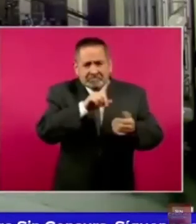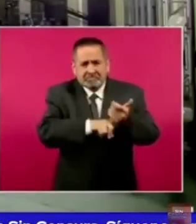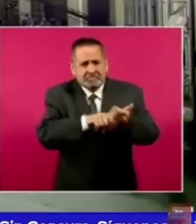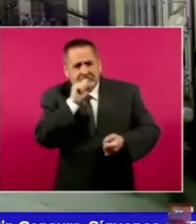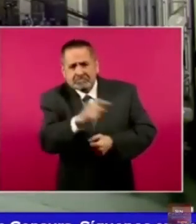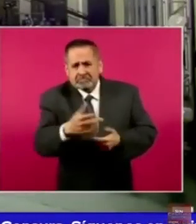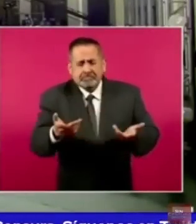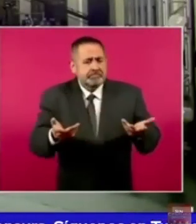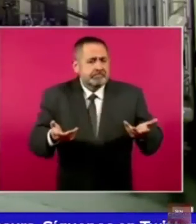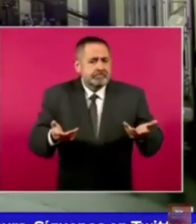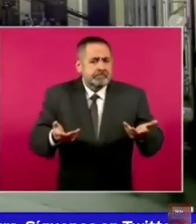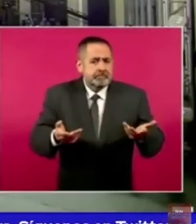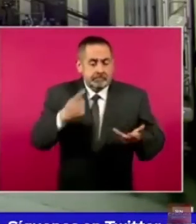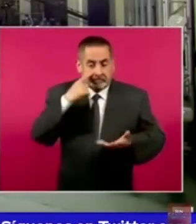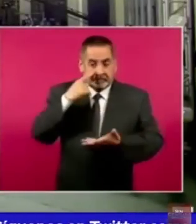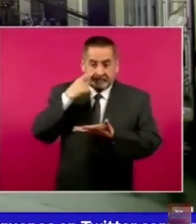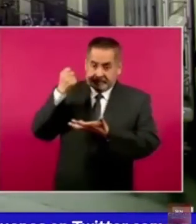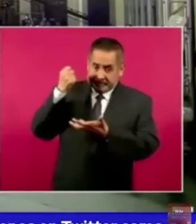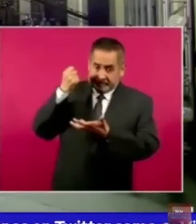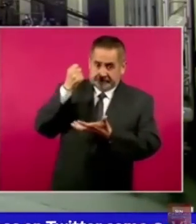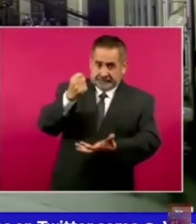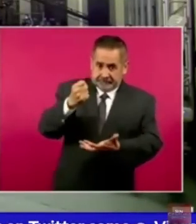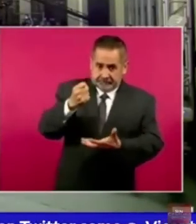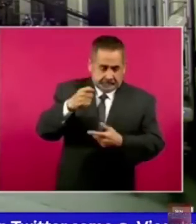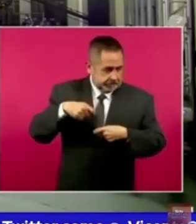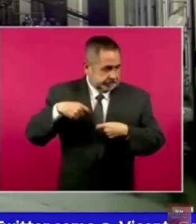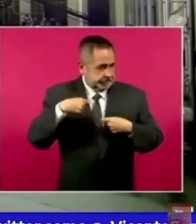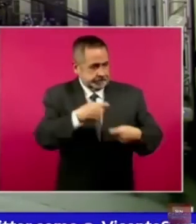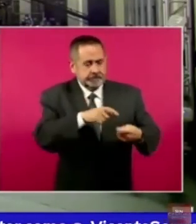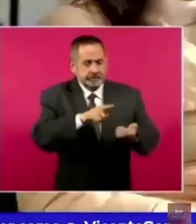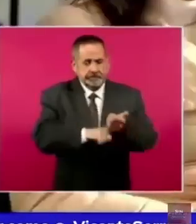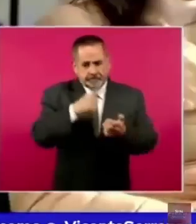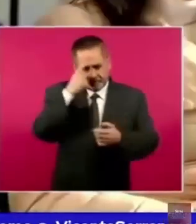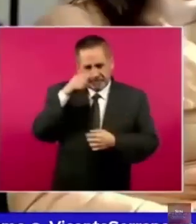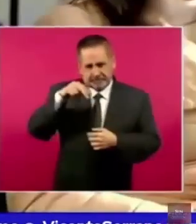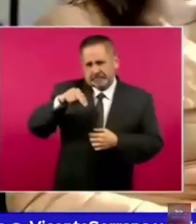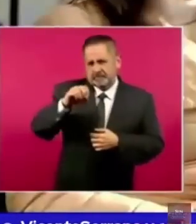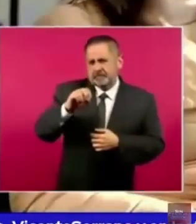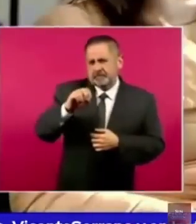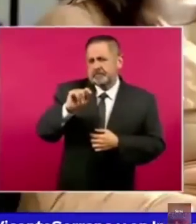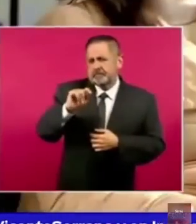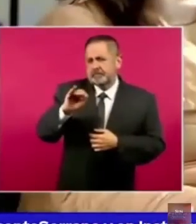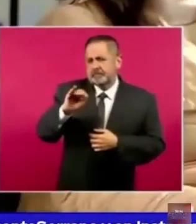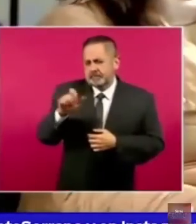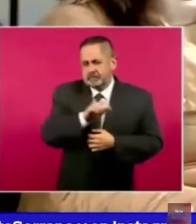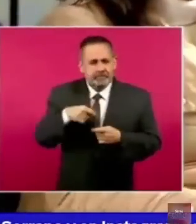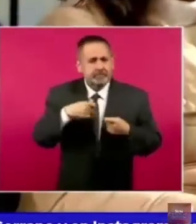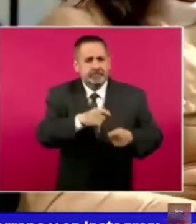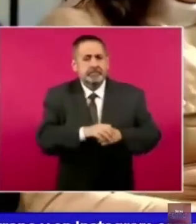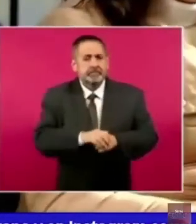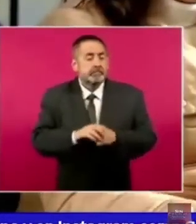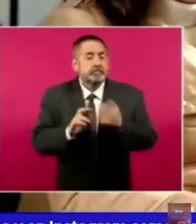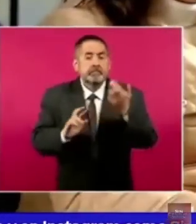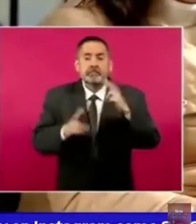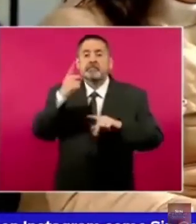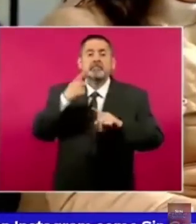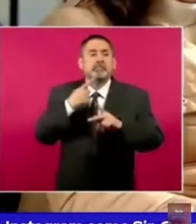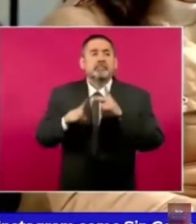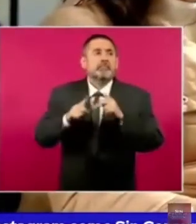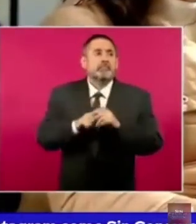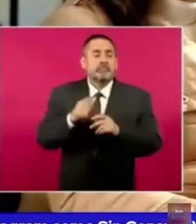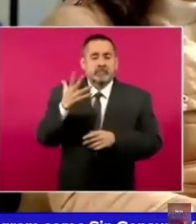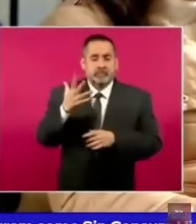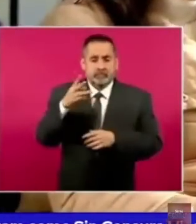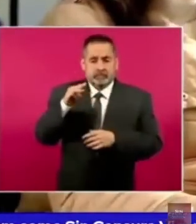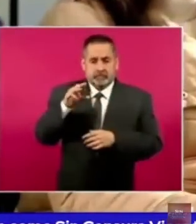Viendo los presupuestos que son asignados a la agencia Notimex, la huelga estalló el 5 de marzo